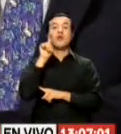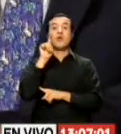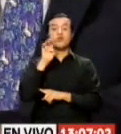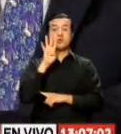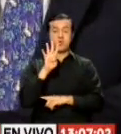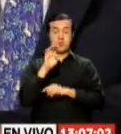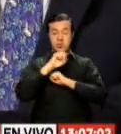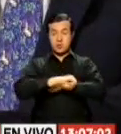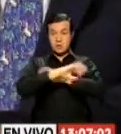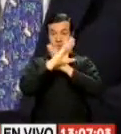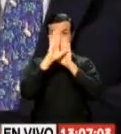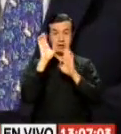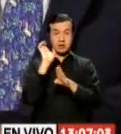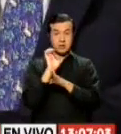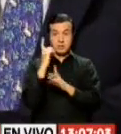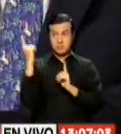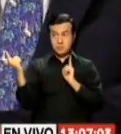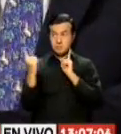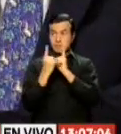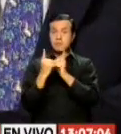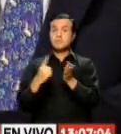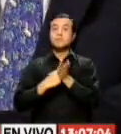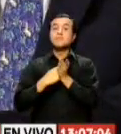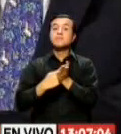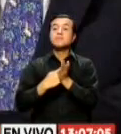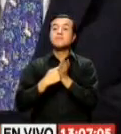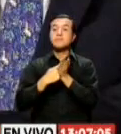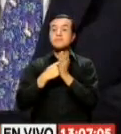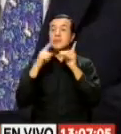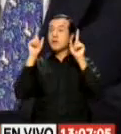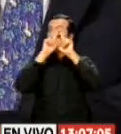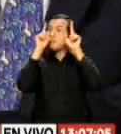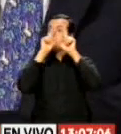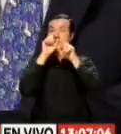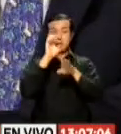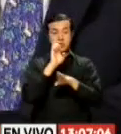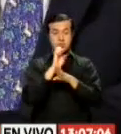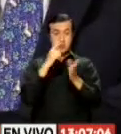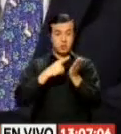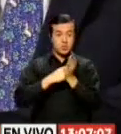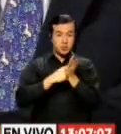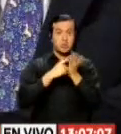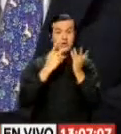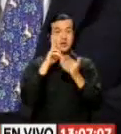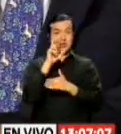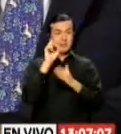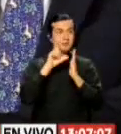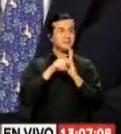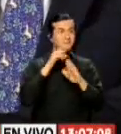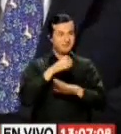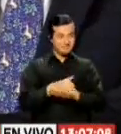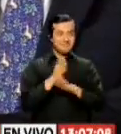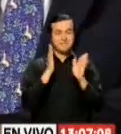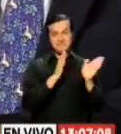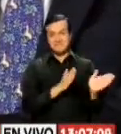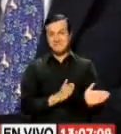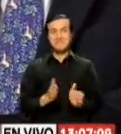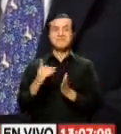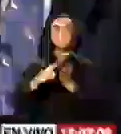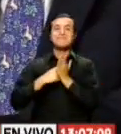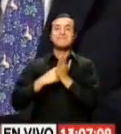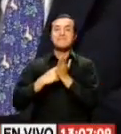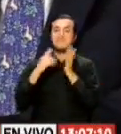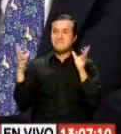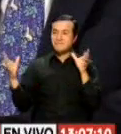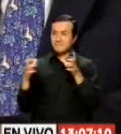4 de la mañana de Ecuador, sostendrá una reunión con la delegación empresarial ecuatoriana. Media hora más tarde se producirá la reunión